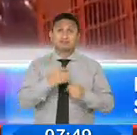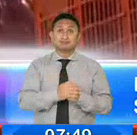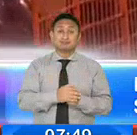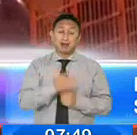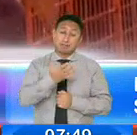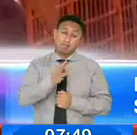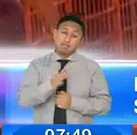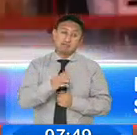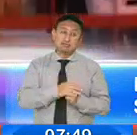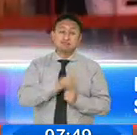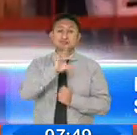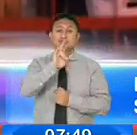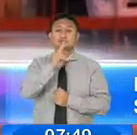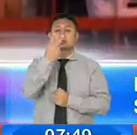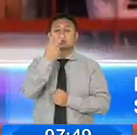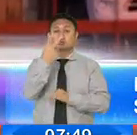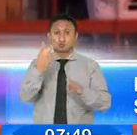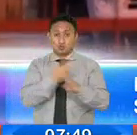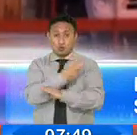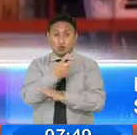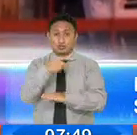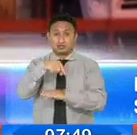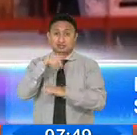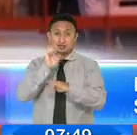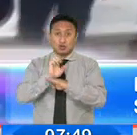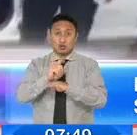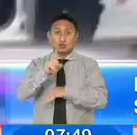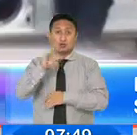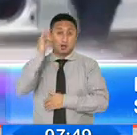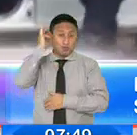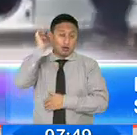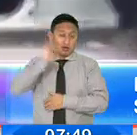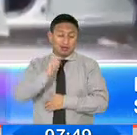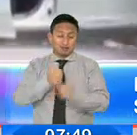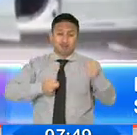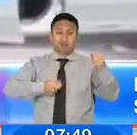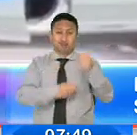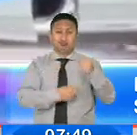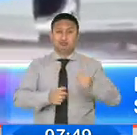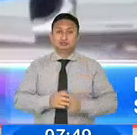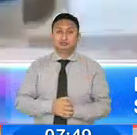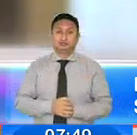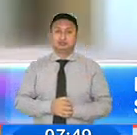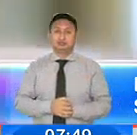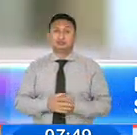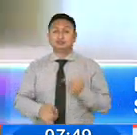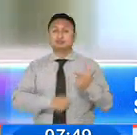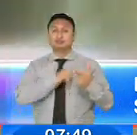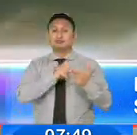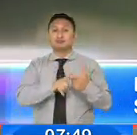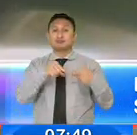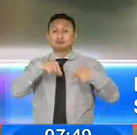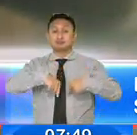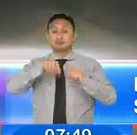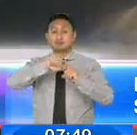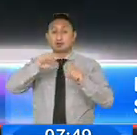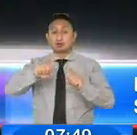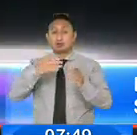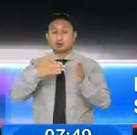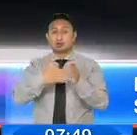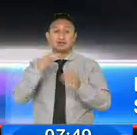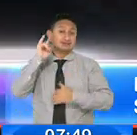cada 72 horas en el Ecuador, una mujer es asesinada. Sumado a la violencia sistemática en contra de